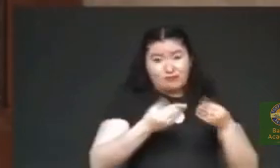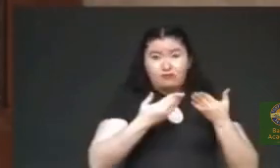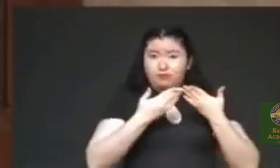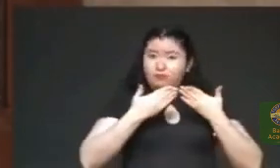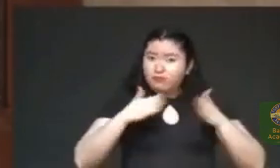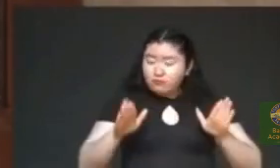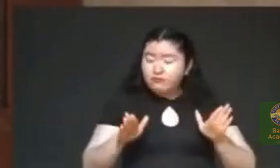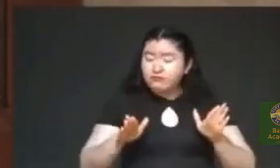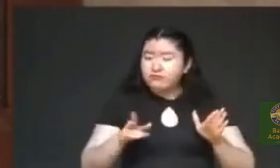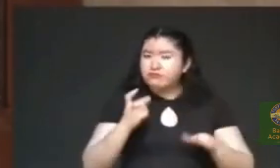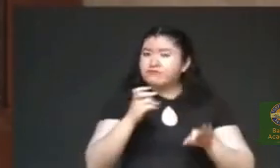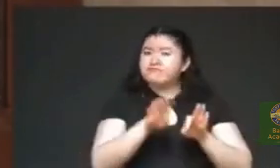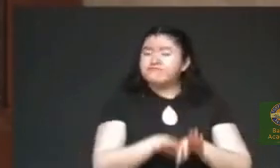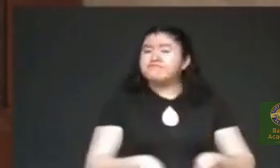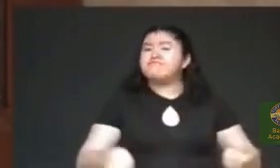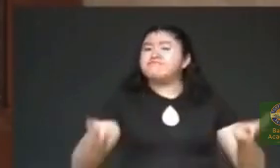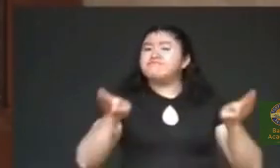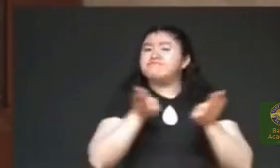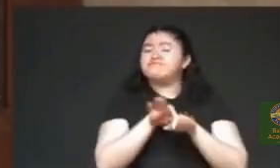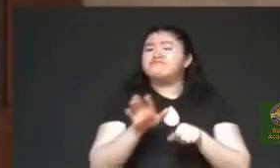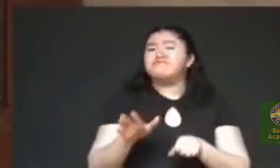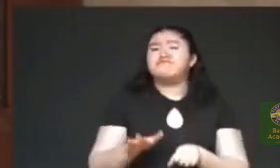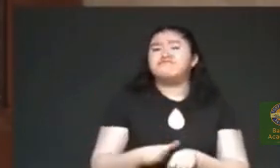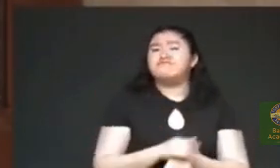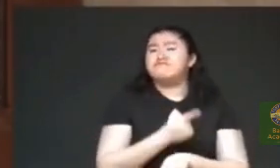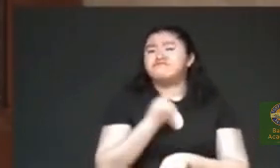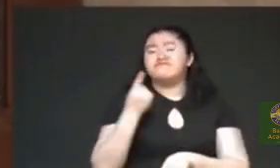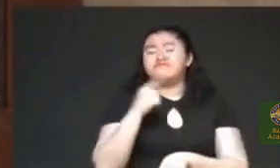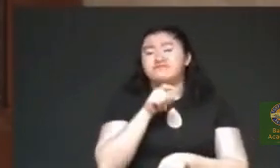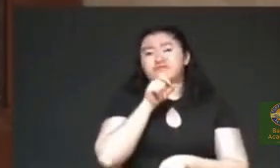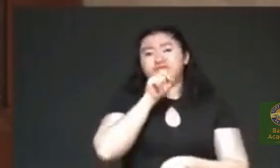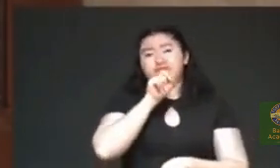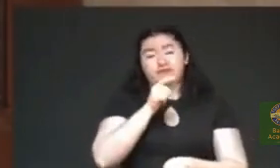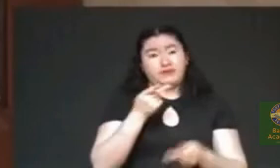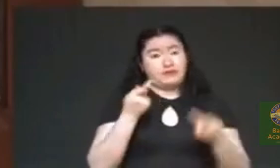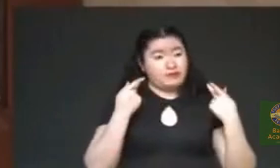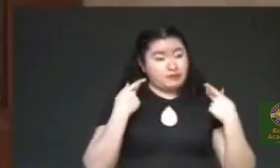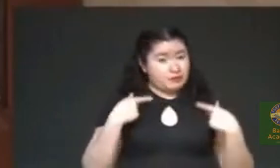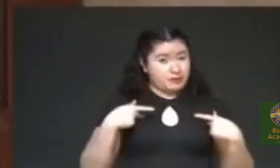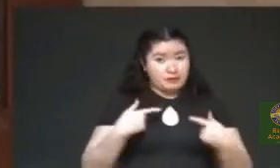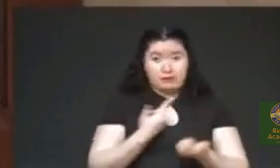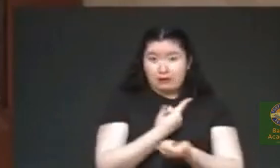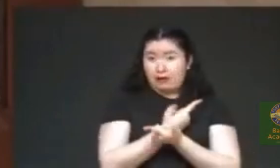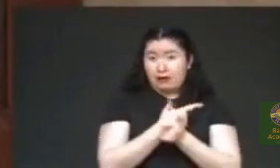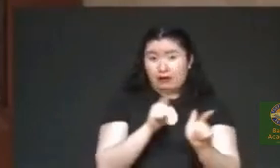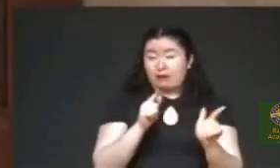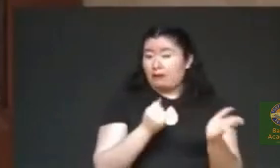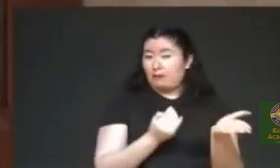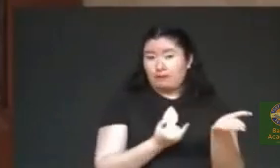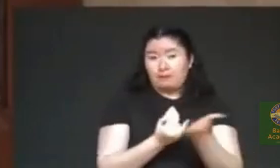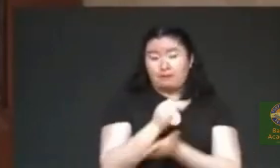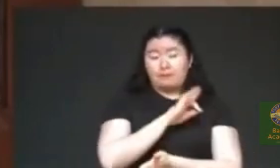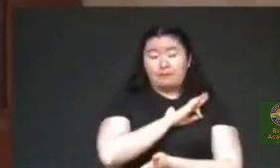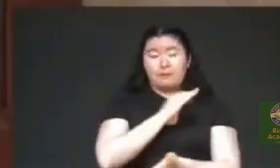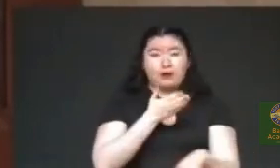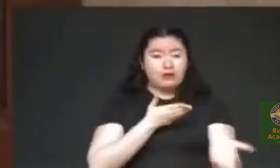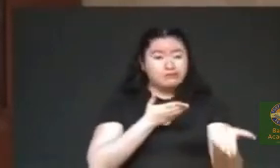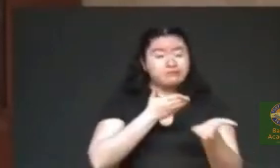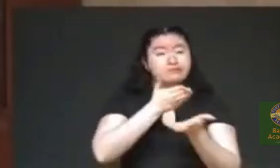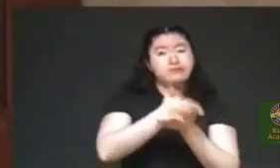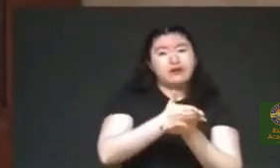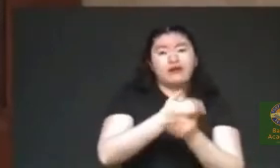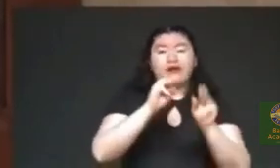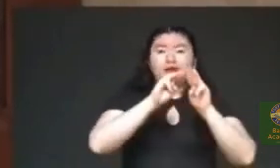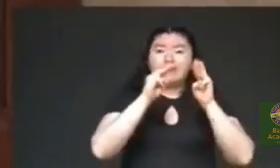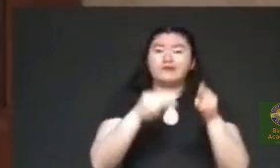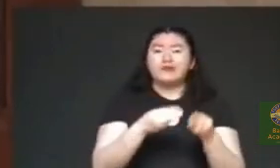porque más allá de un tema estadístico, cualquiera puede irse a hacer la prueba. Entonces esto nos da un universo